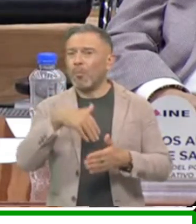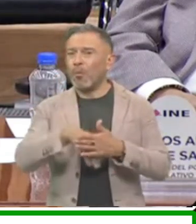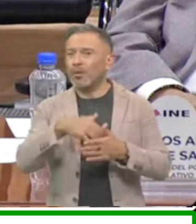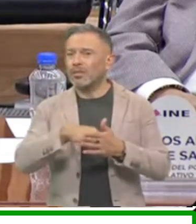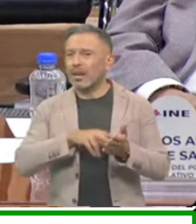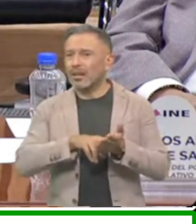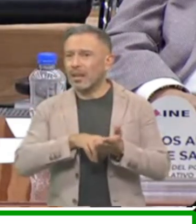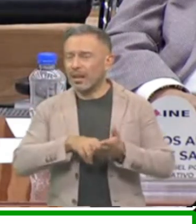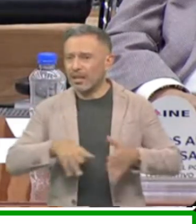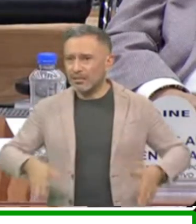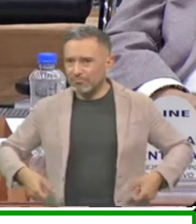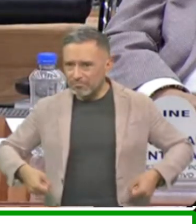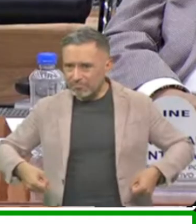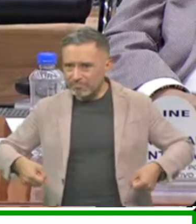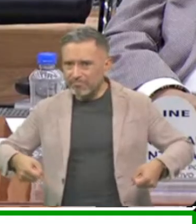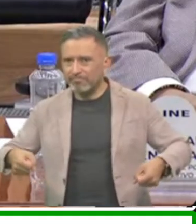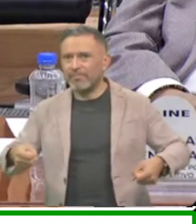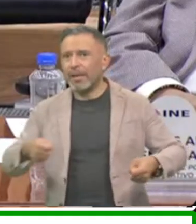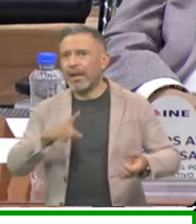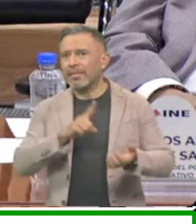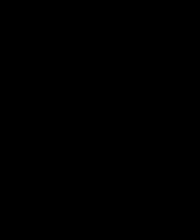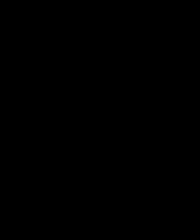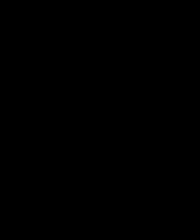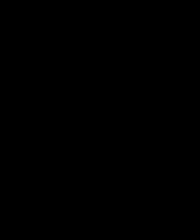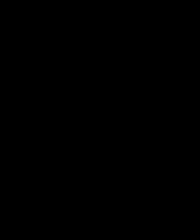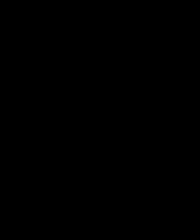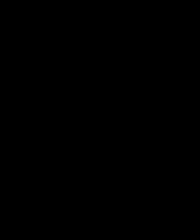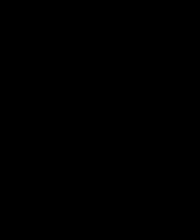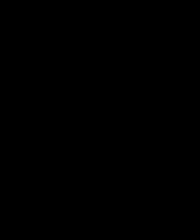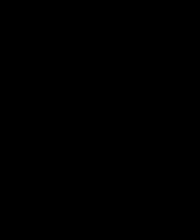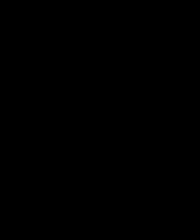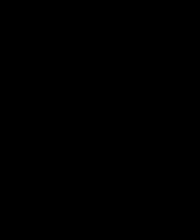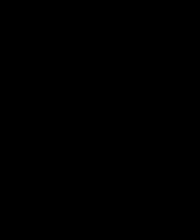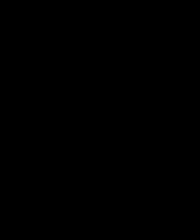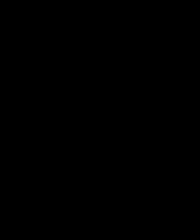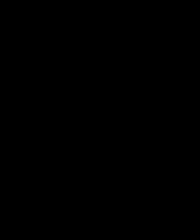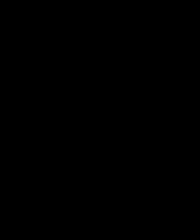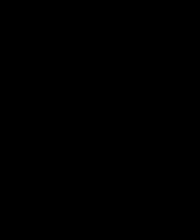basura boletas del Consejo.